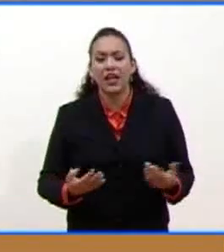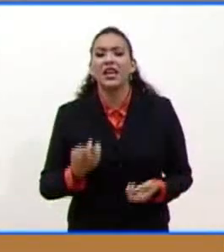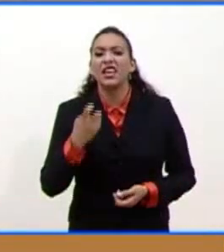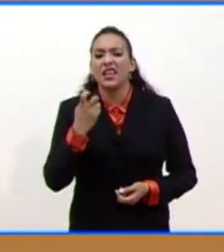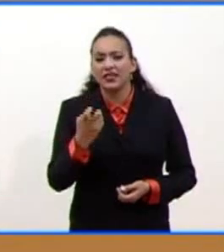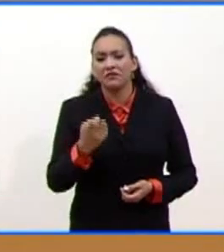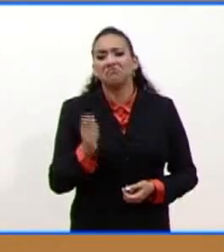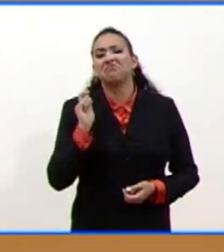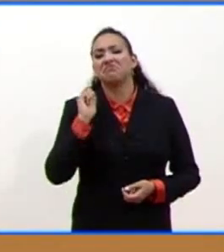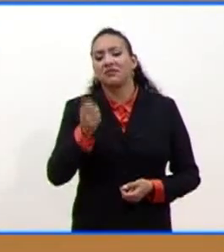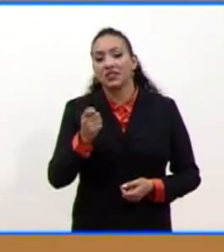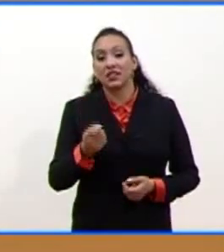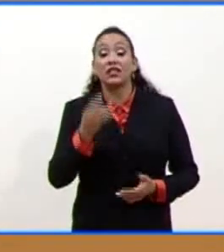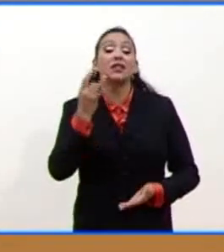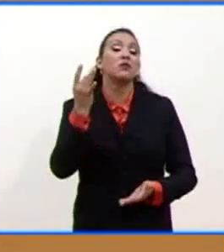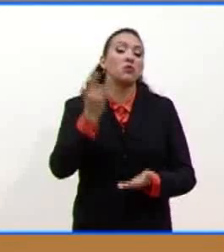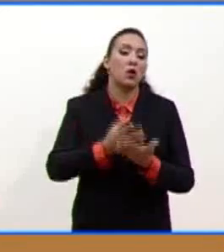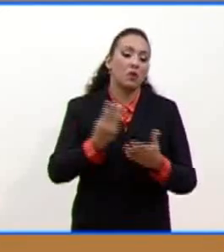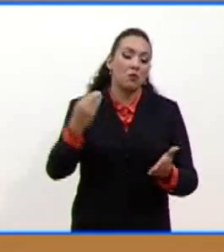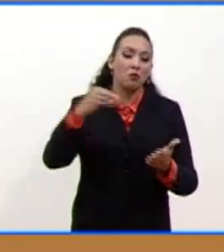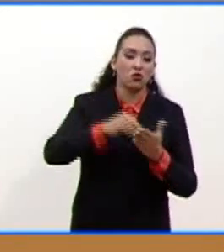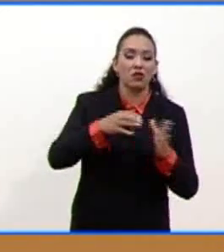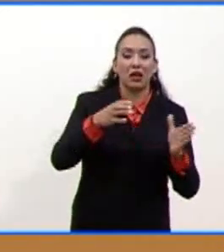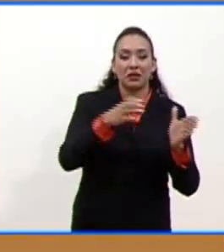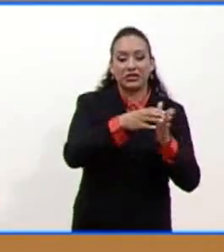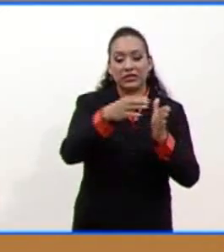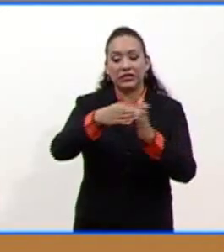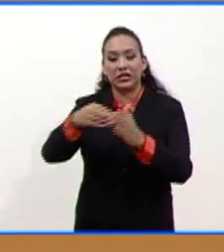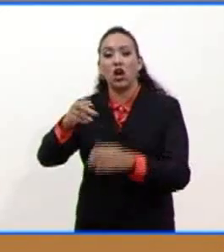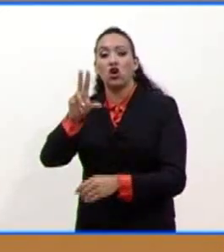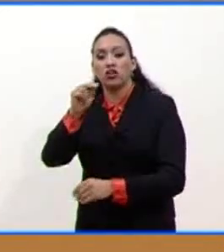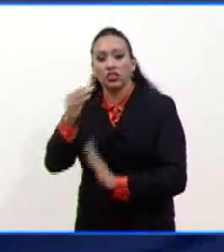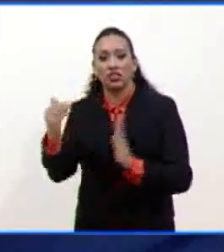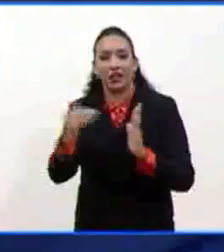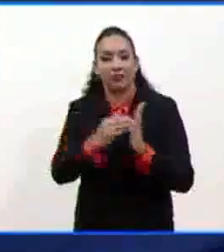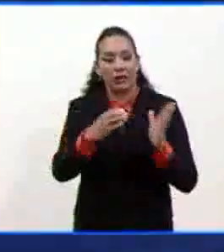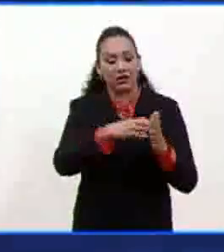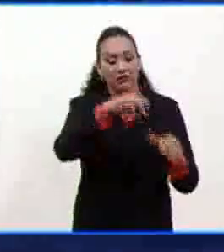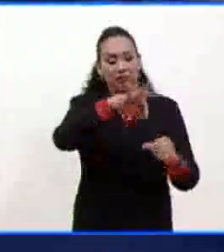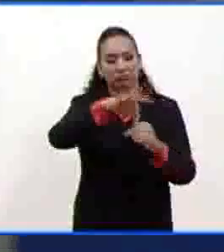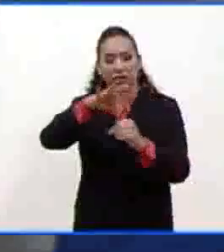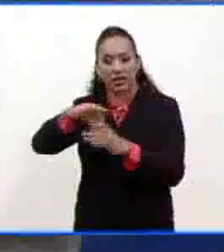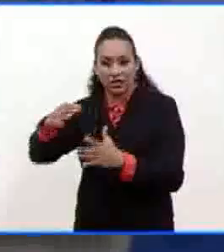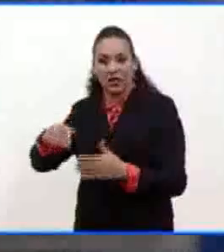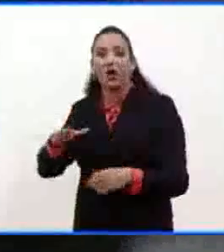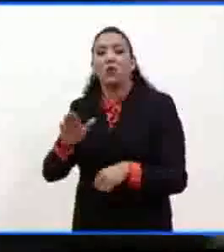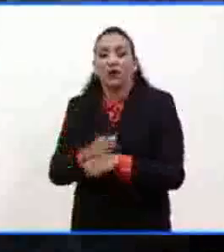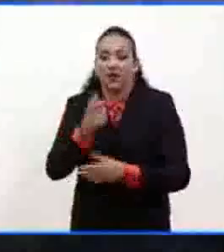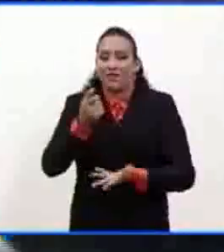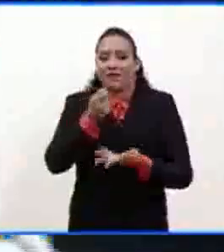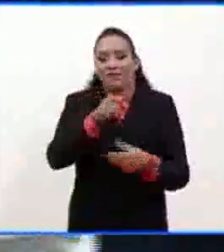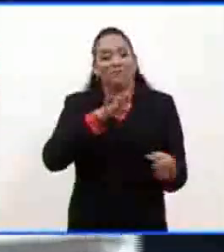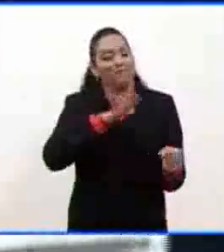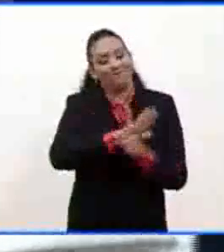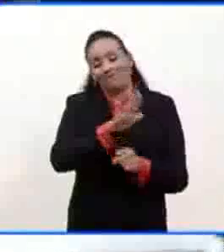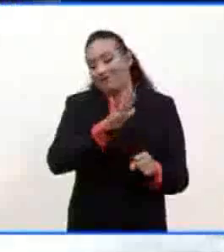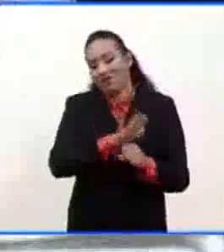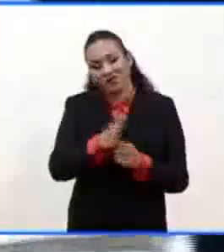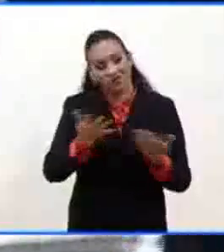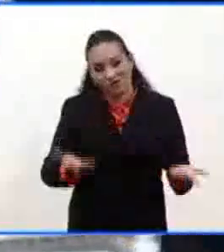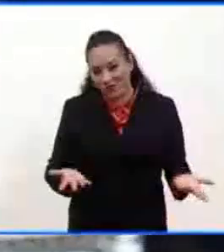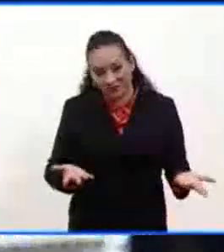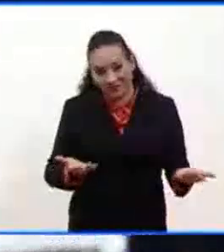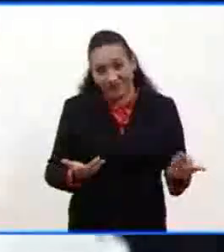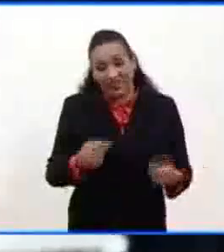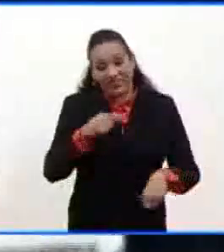que solo se instalarán 80,000 casillas en todo el país, debido a que no se logró obtener el presupuesto que se solicitaba y que